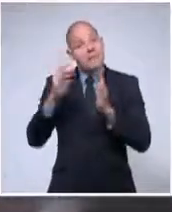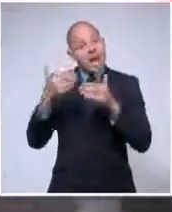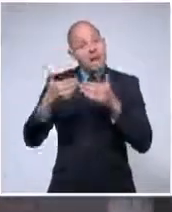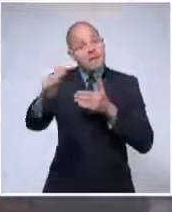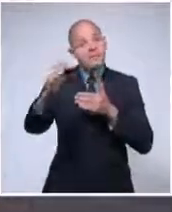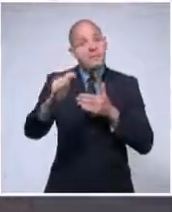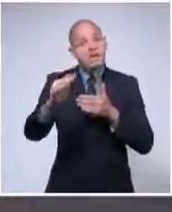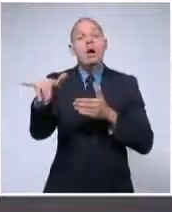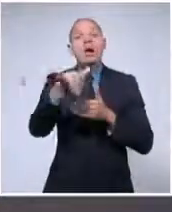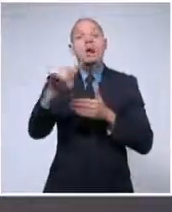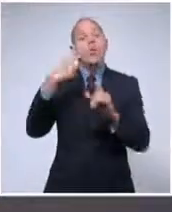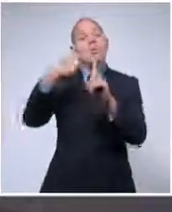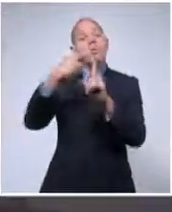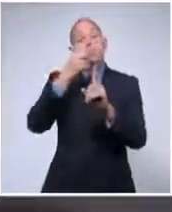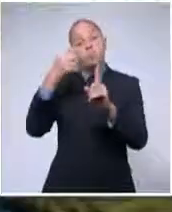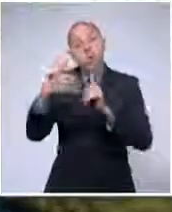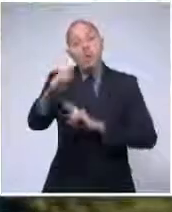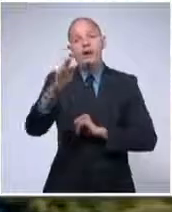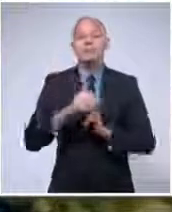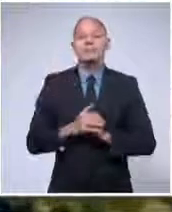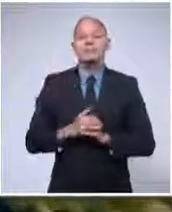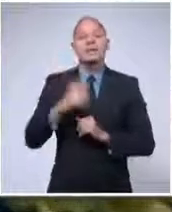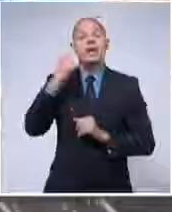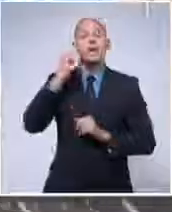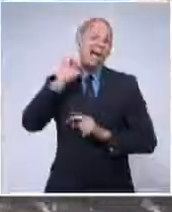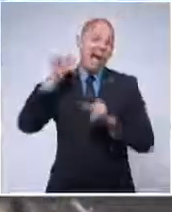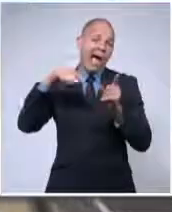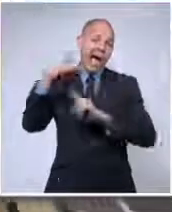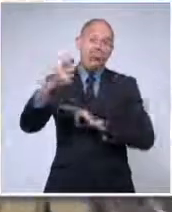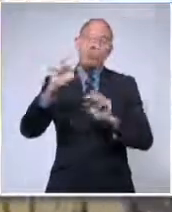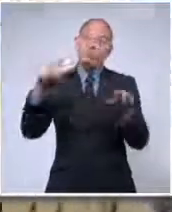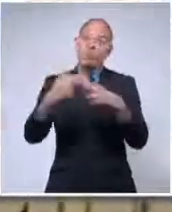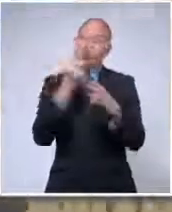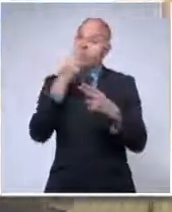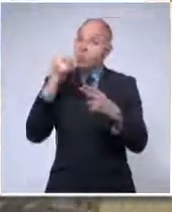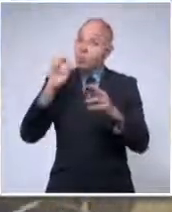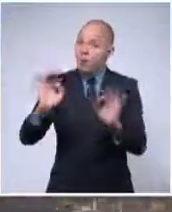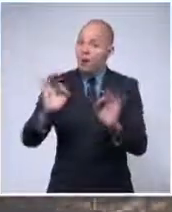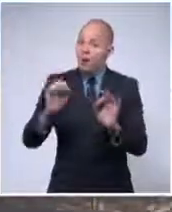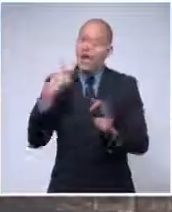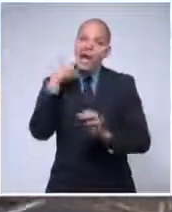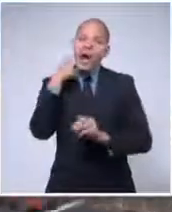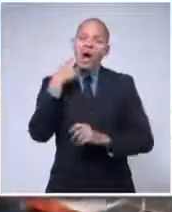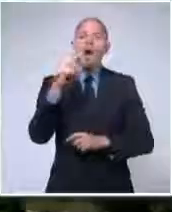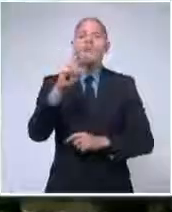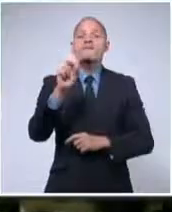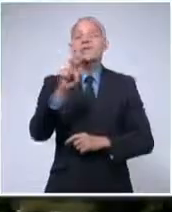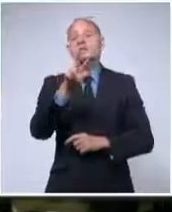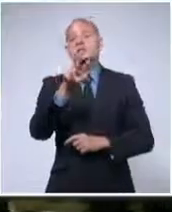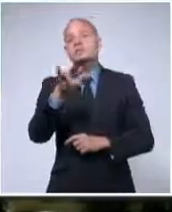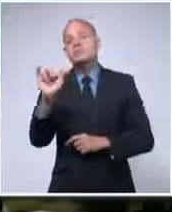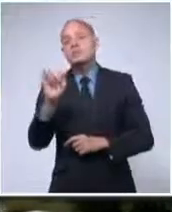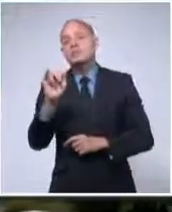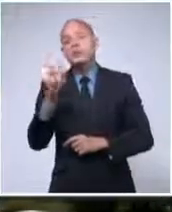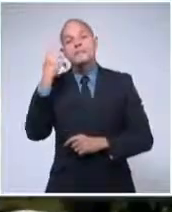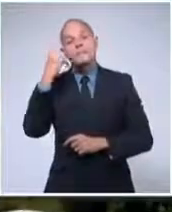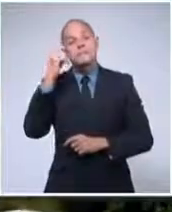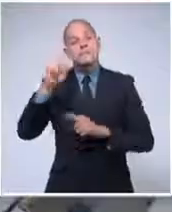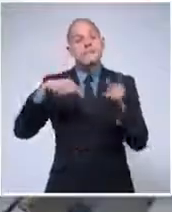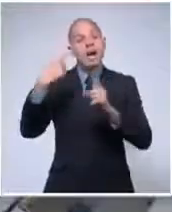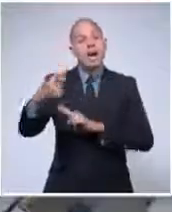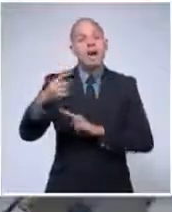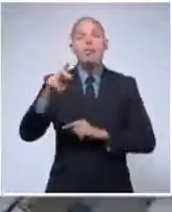de París rumbo a la próxima conferencia sobre el cambio climático, COP26, a efectuarse en noviembre del año venidero en